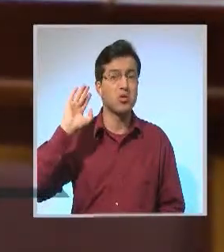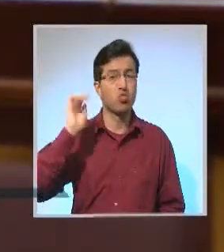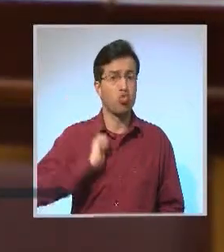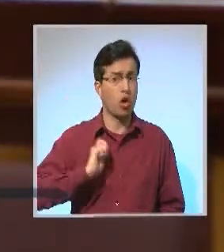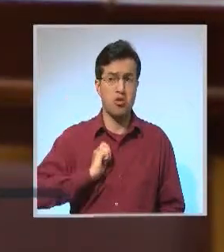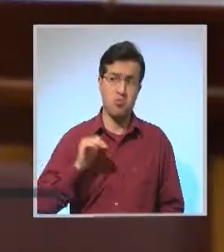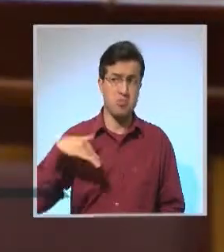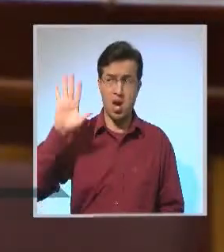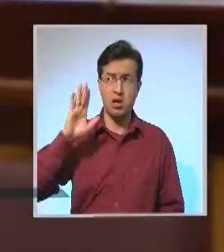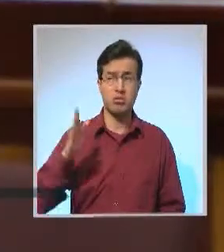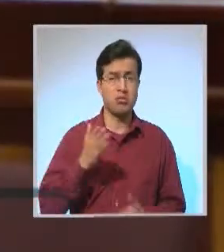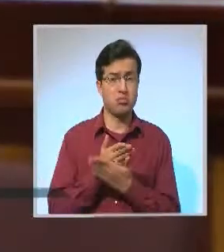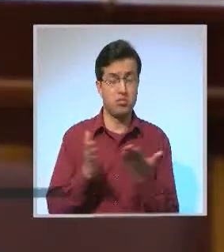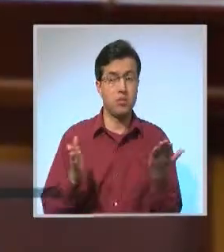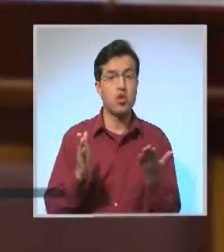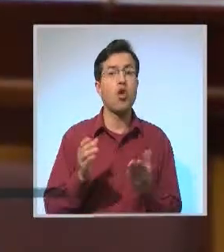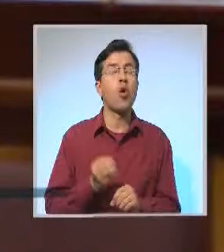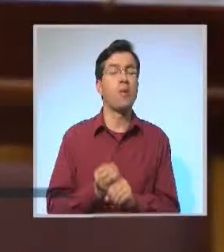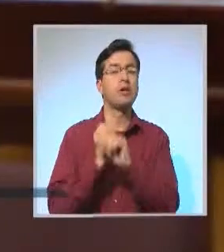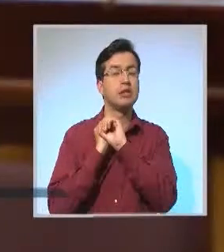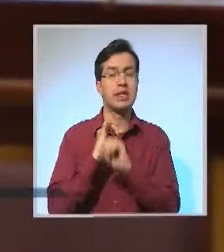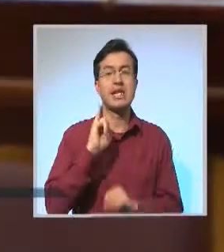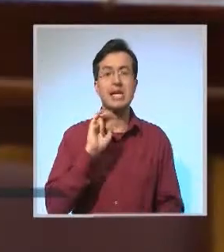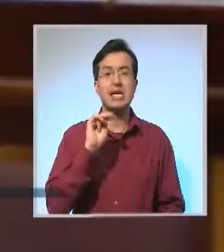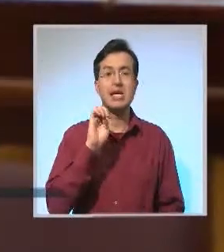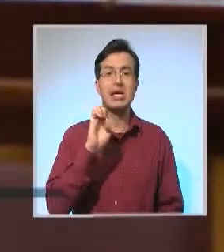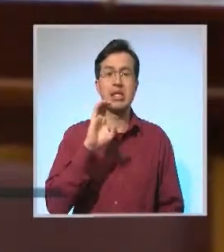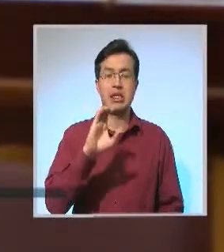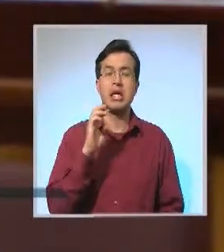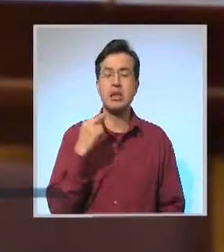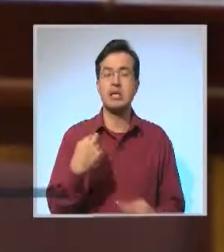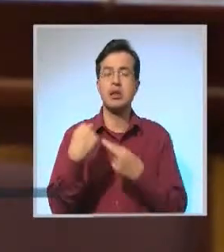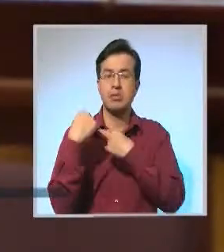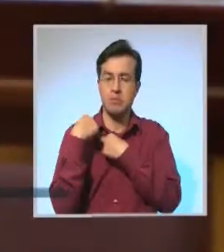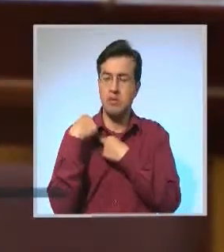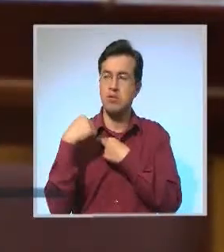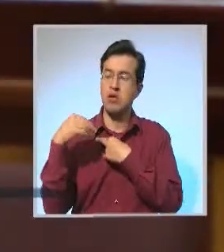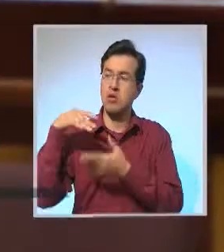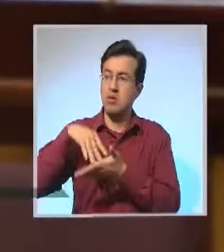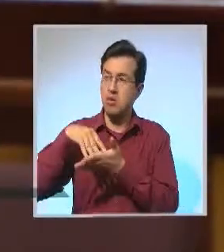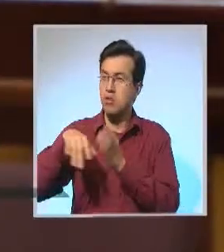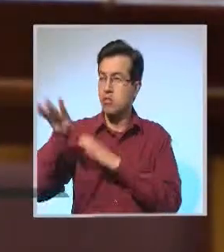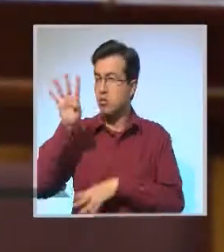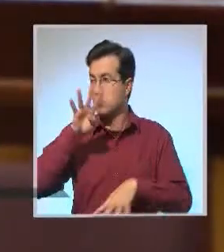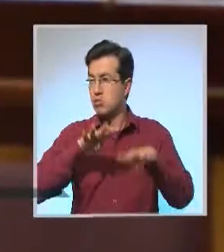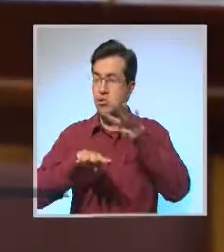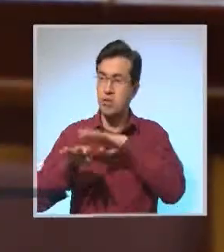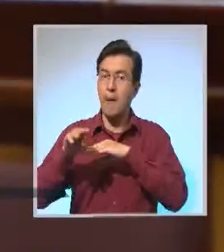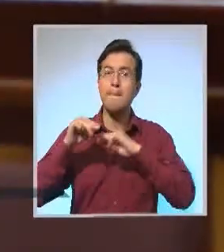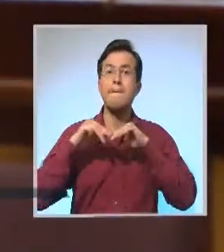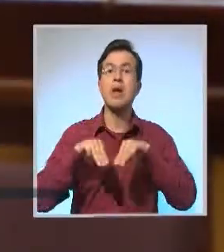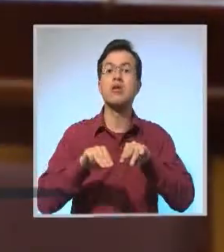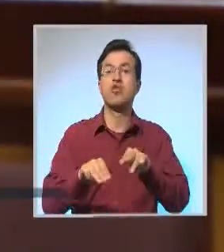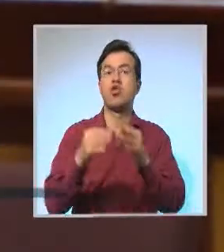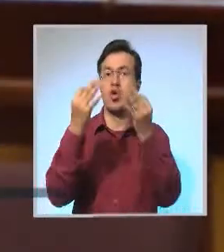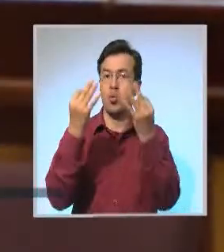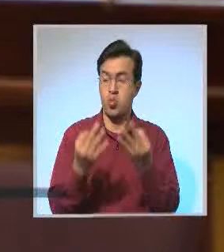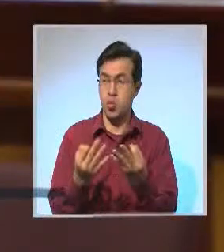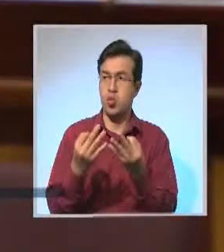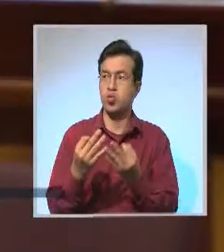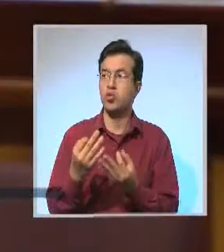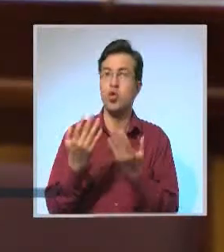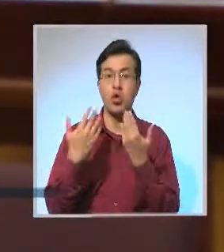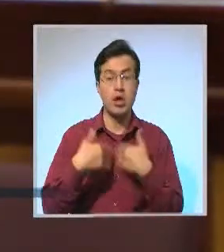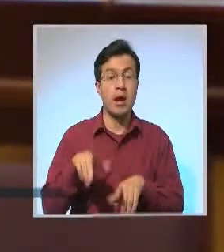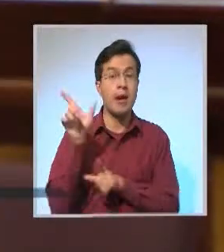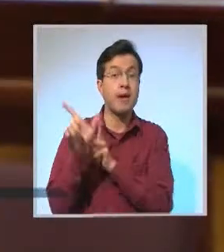y se obliga al inec a que construya este índice de precios de al consumidor con una metodología adecuada para que los